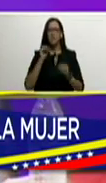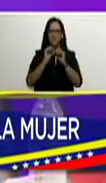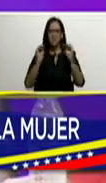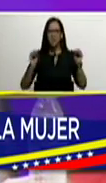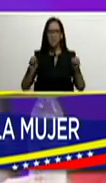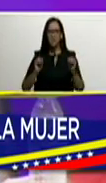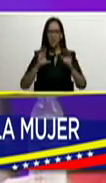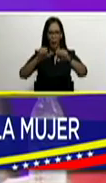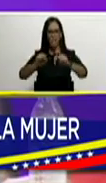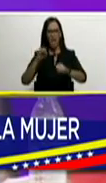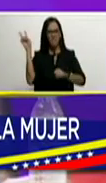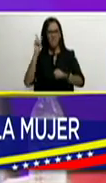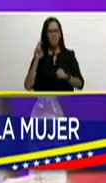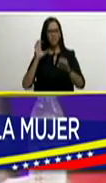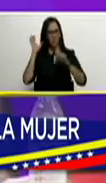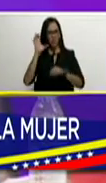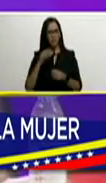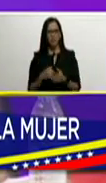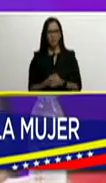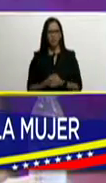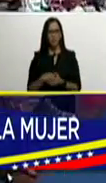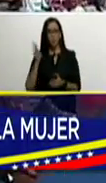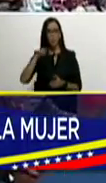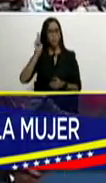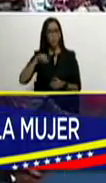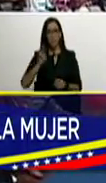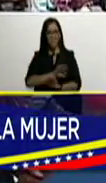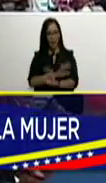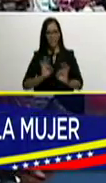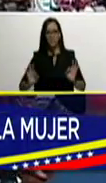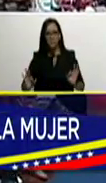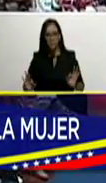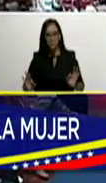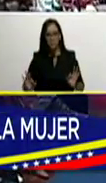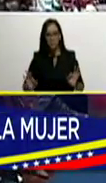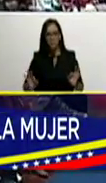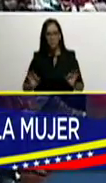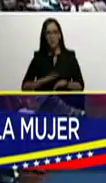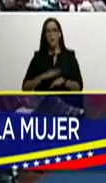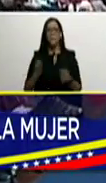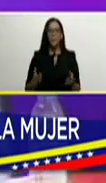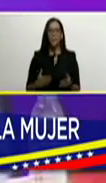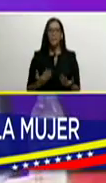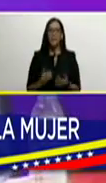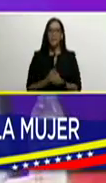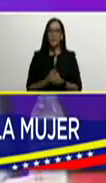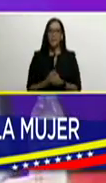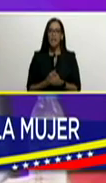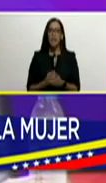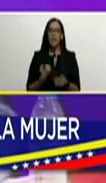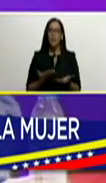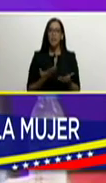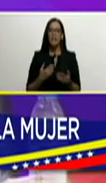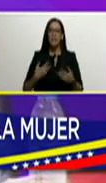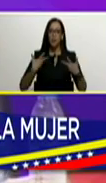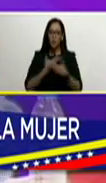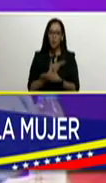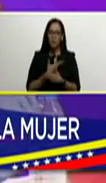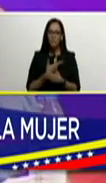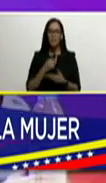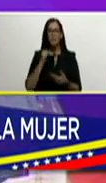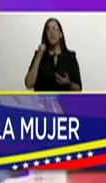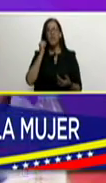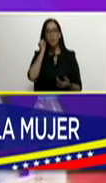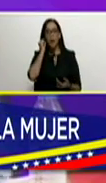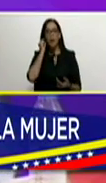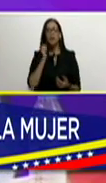la invasión de Venezuela, de su patria? Nunca, jamás. Porque lo que priva justamente en la mujer es el amor,